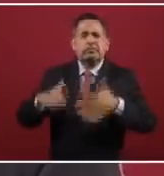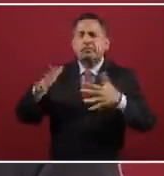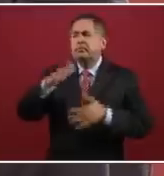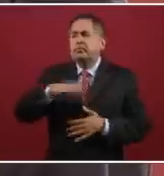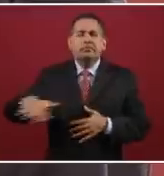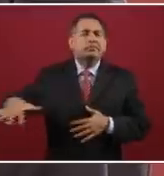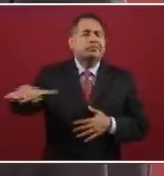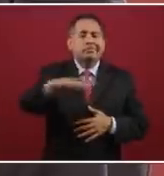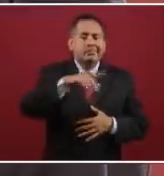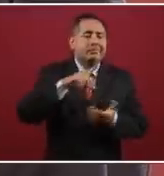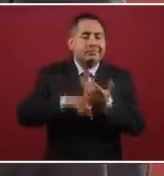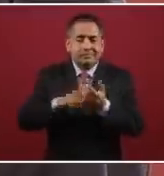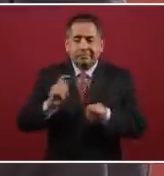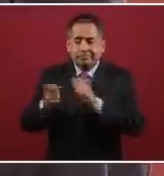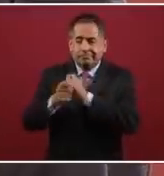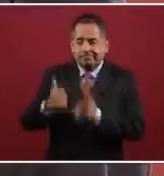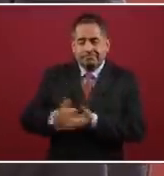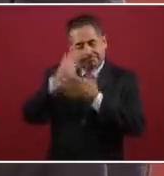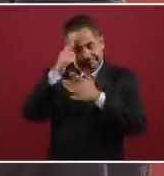cambio.